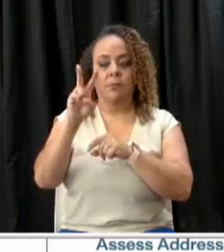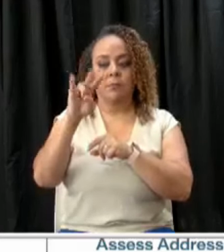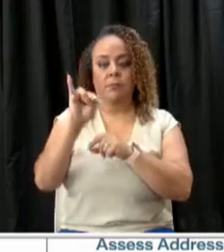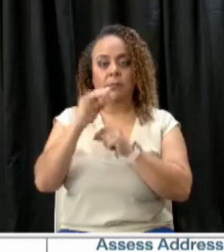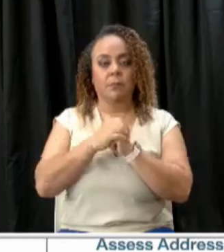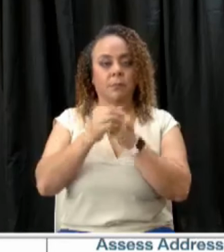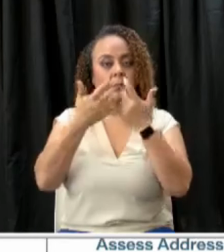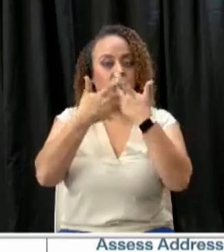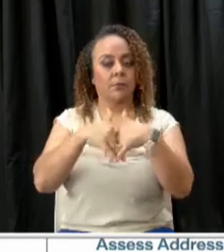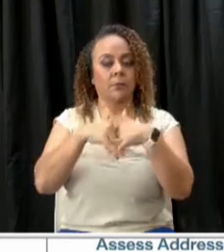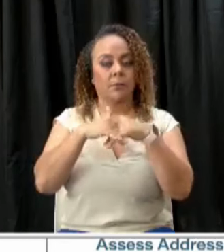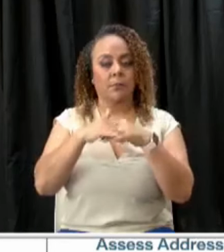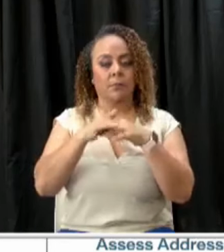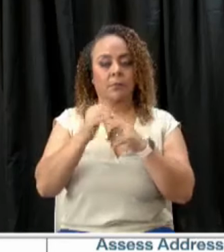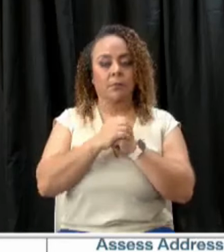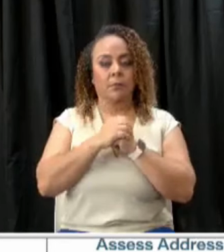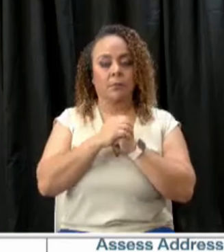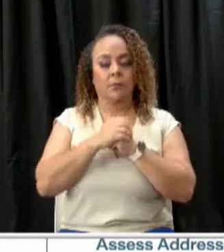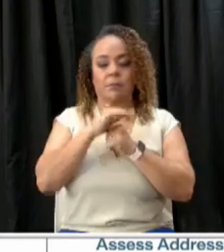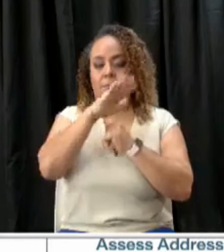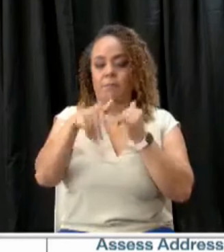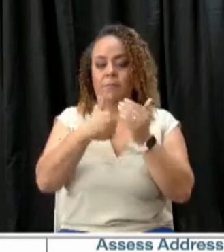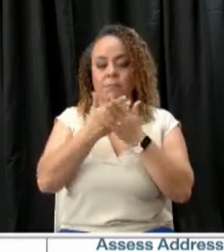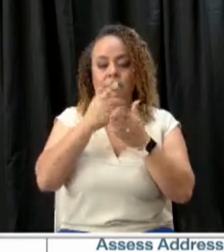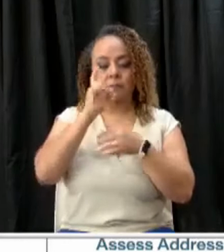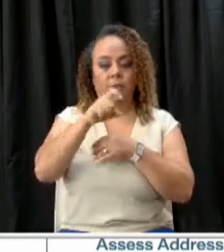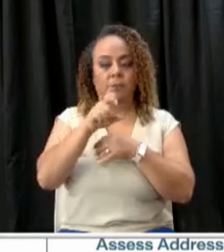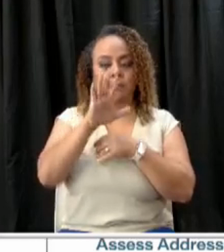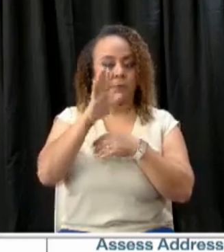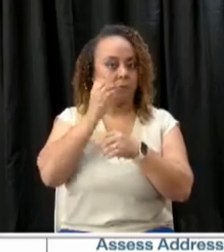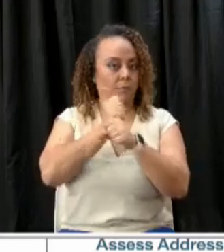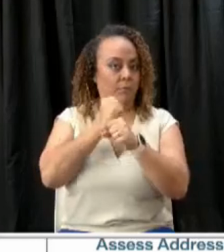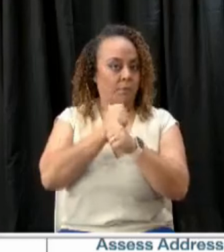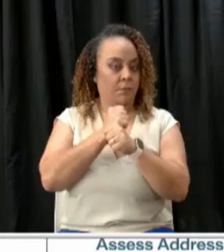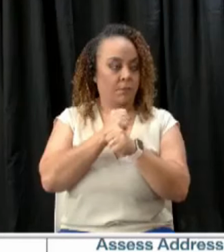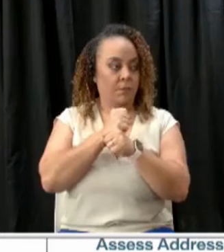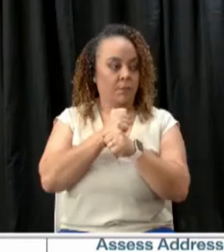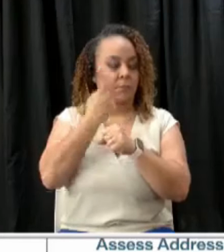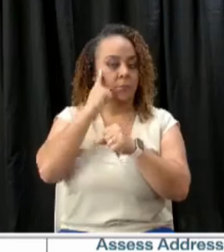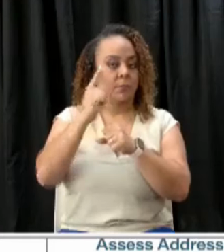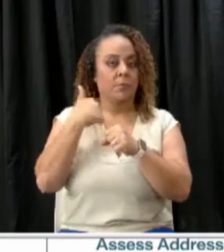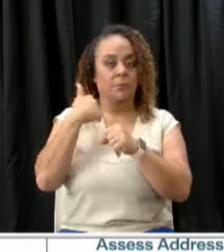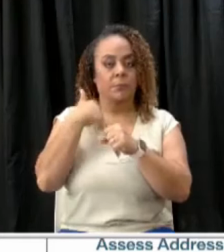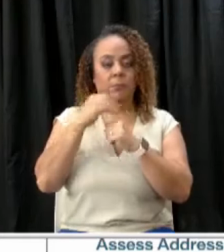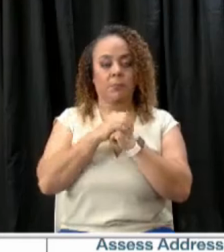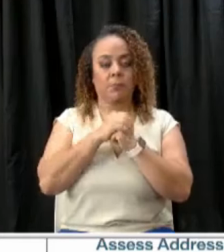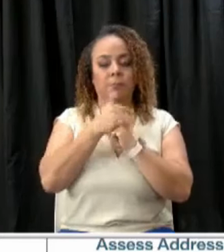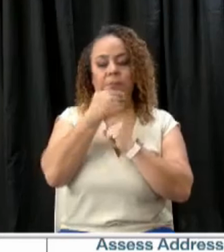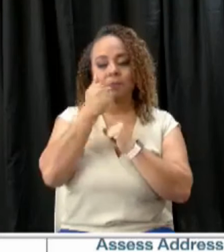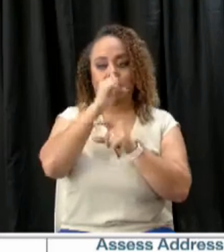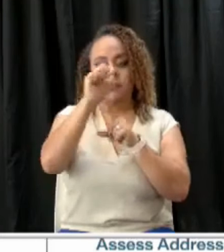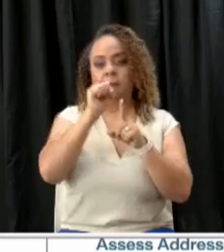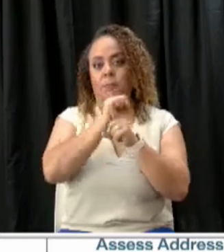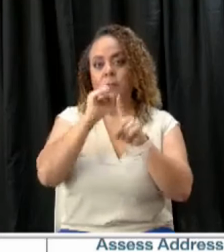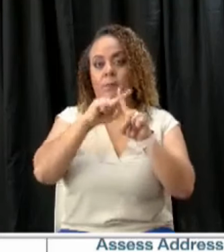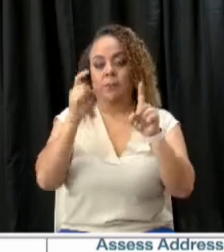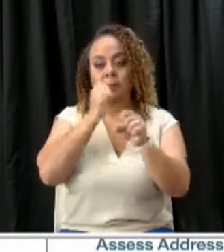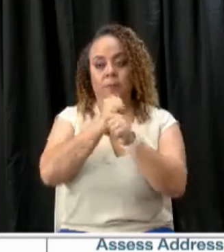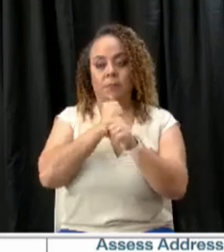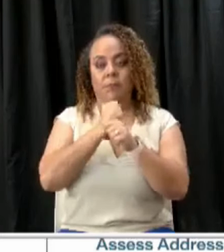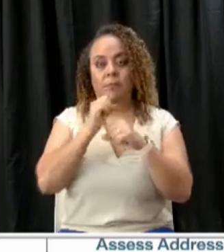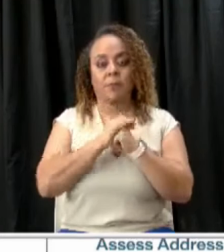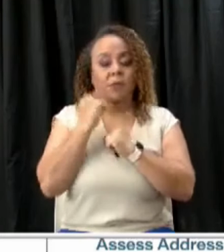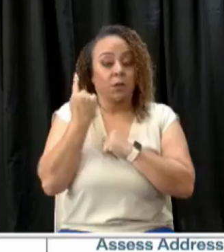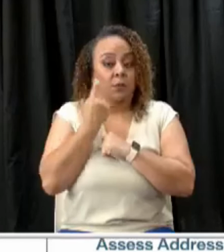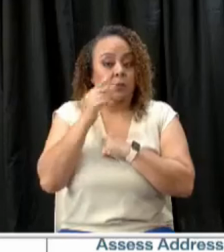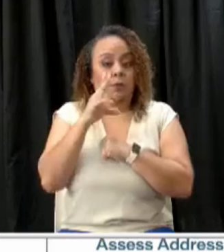donde la empresa le brinda todo lo necesario a su trabajador para que tenga las mejores condiciones, pero el trabajador